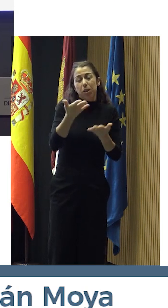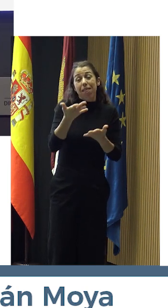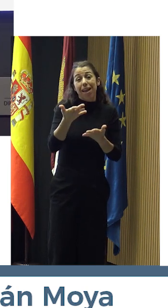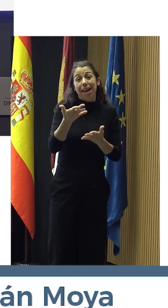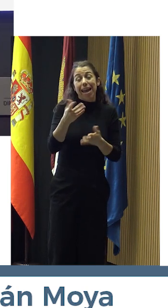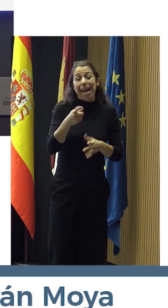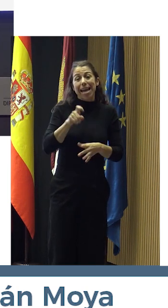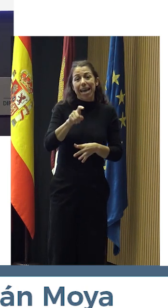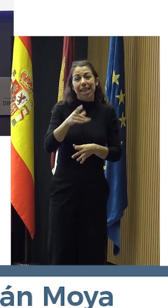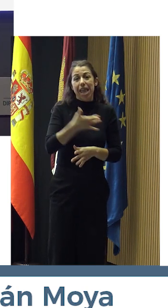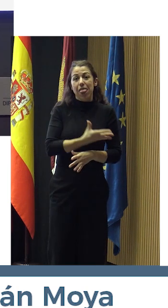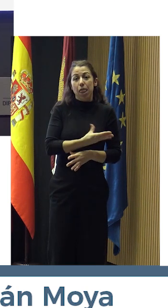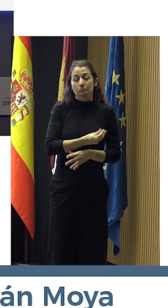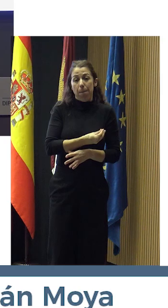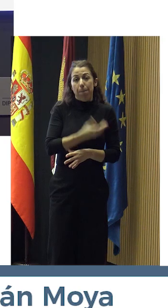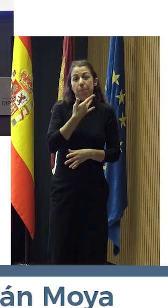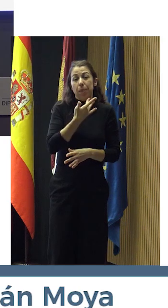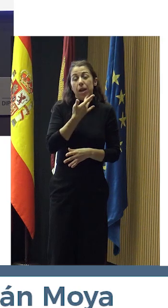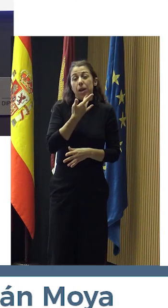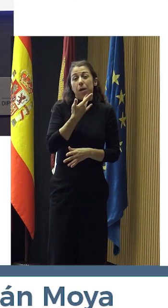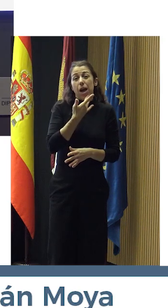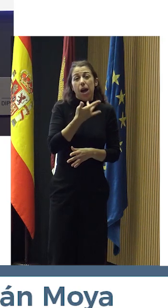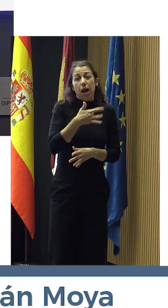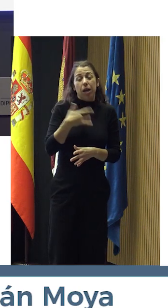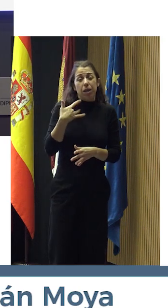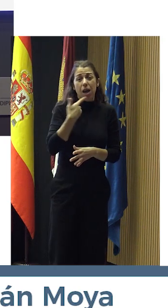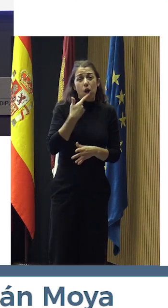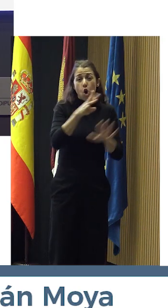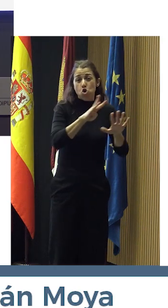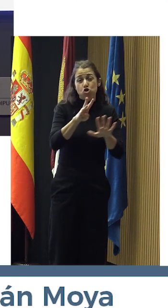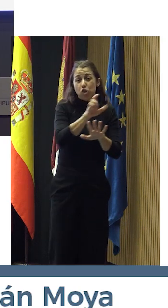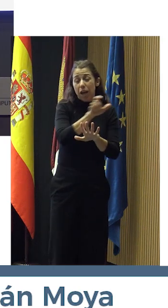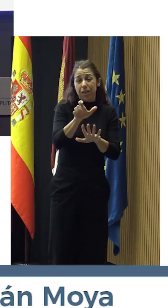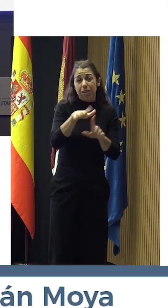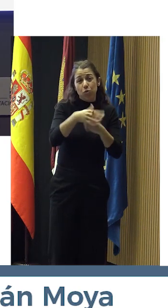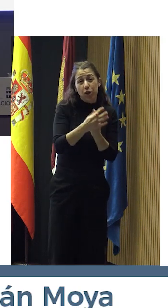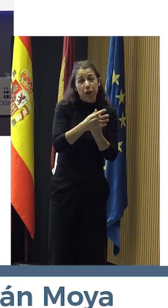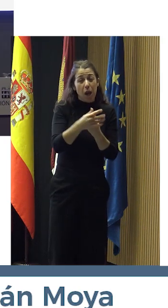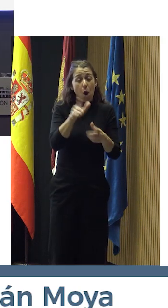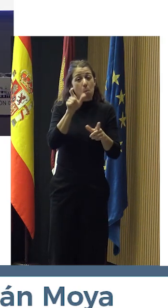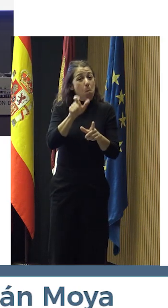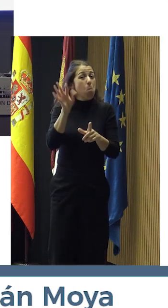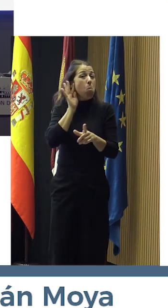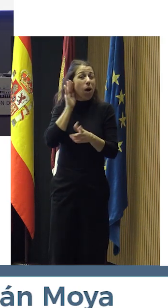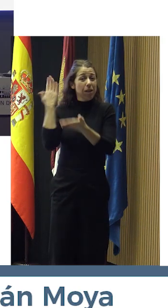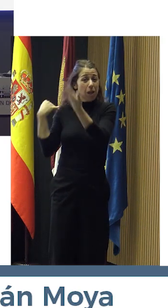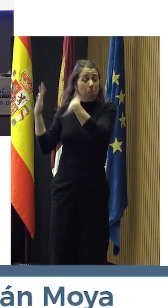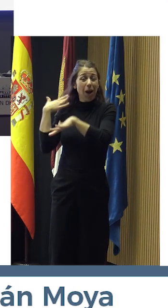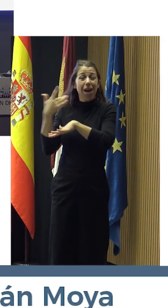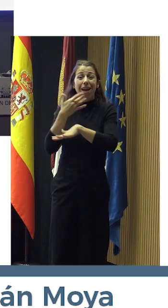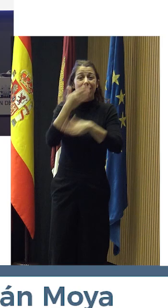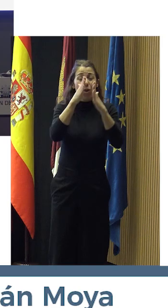mama. De hecho, dice que estos 8 casos, detectados en mujeres de aquella época, habían sido tratados